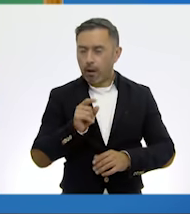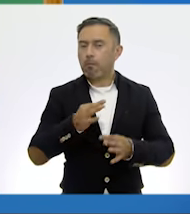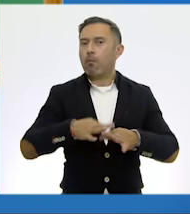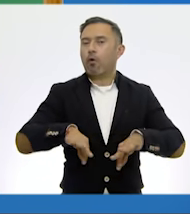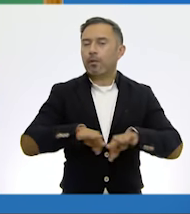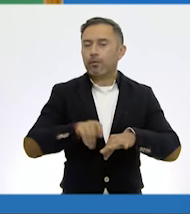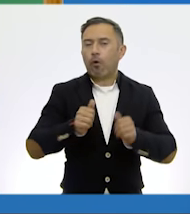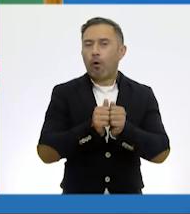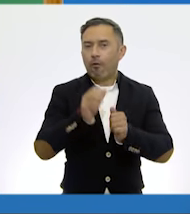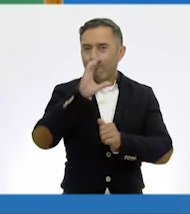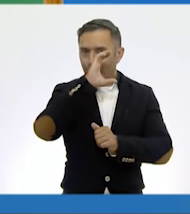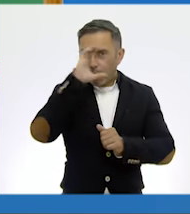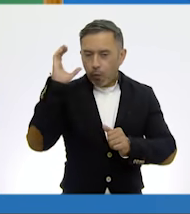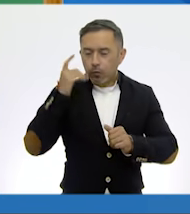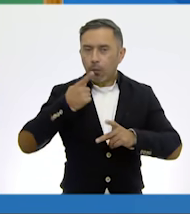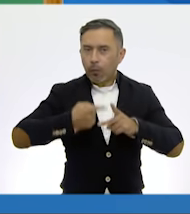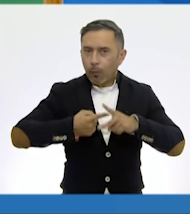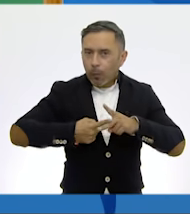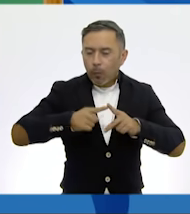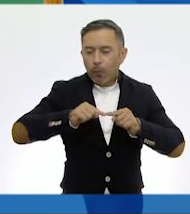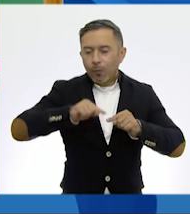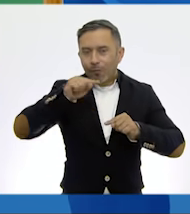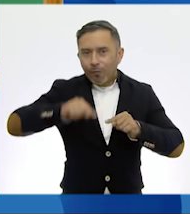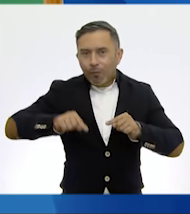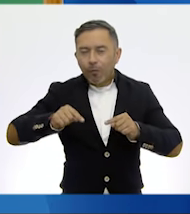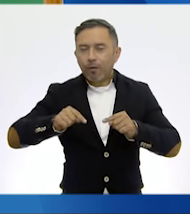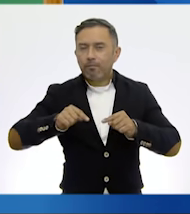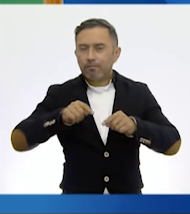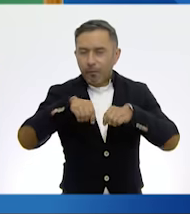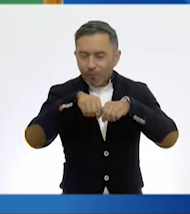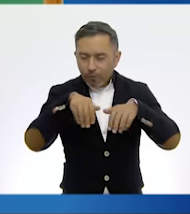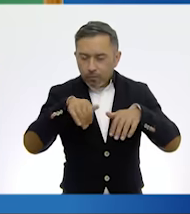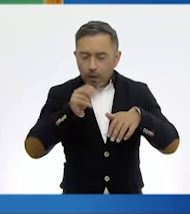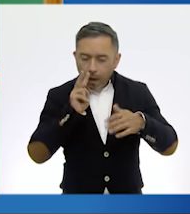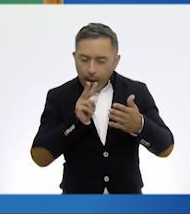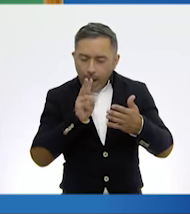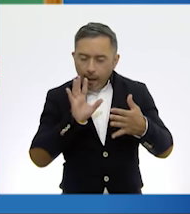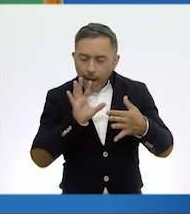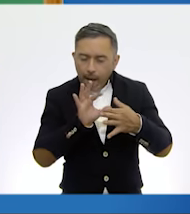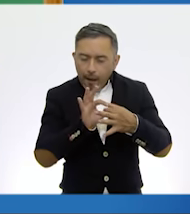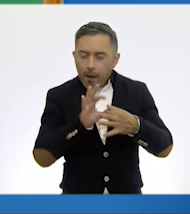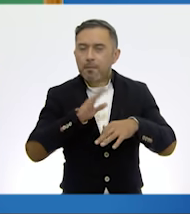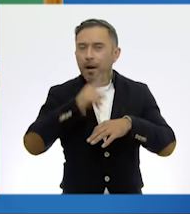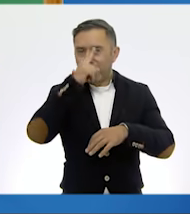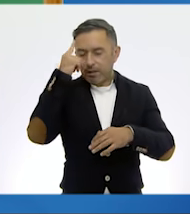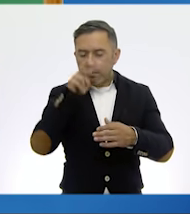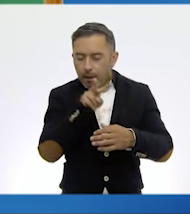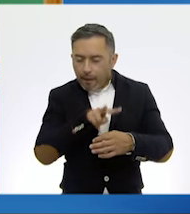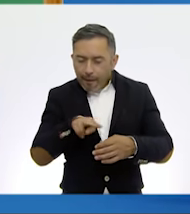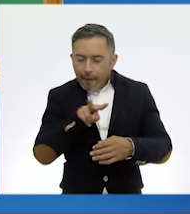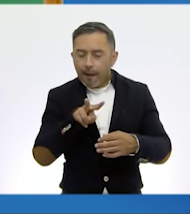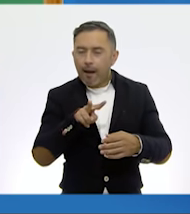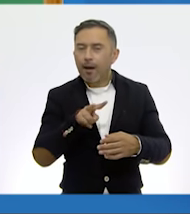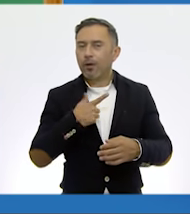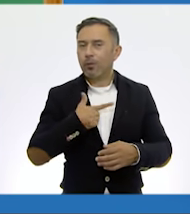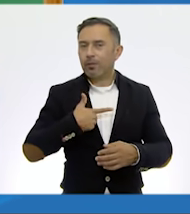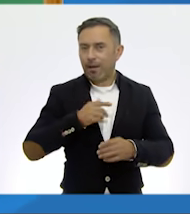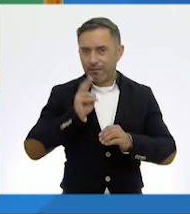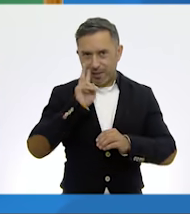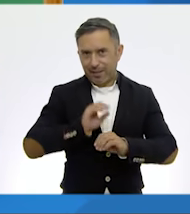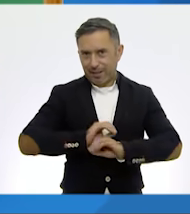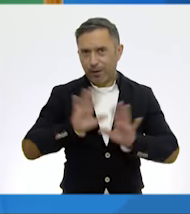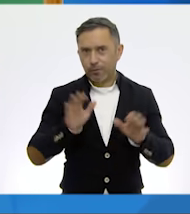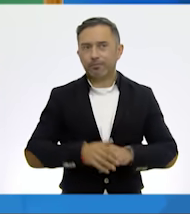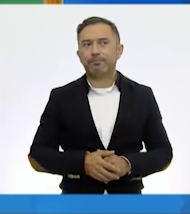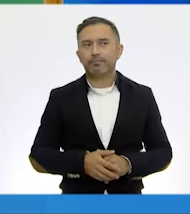tablas o diagramas para hacer visualmente que sea más atractivo ese folleto. Cuatro. Distribuyen la información